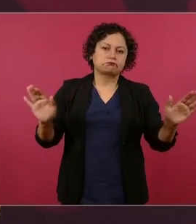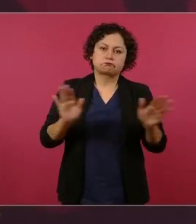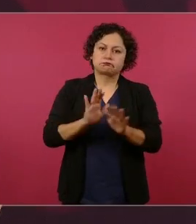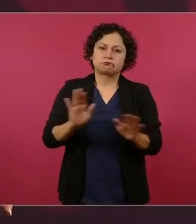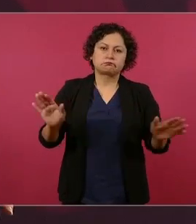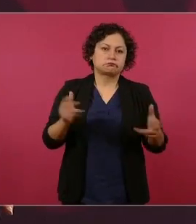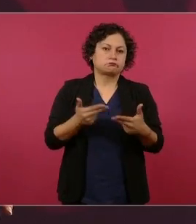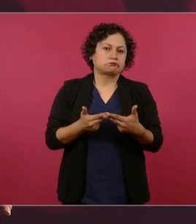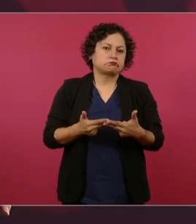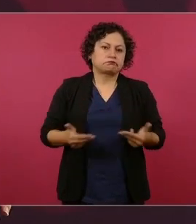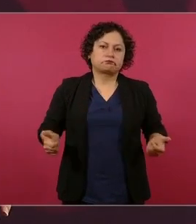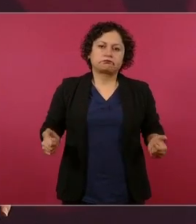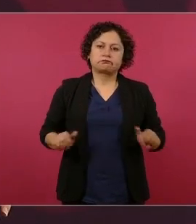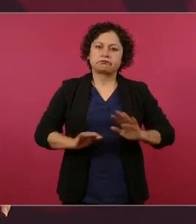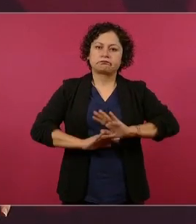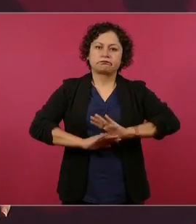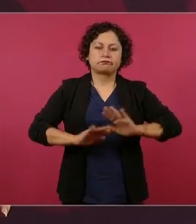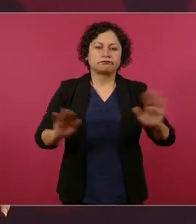Yo